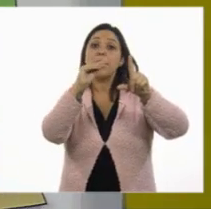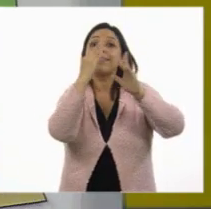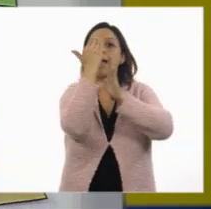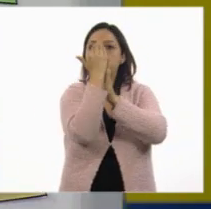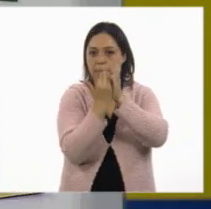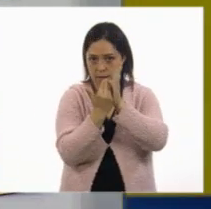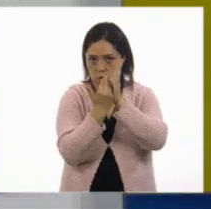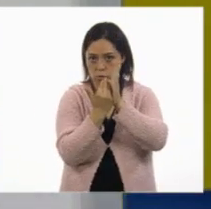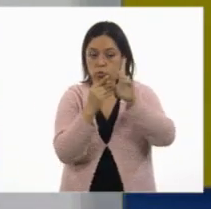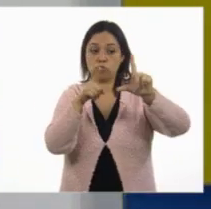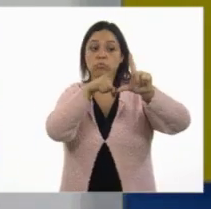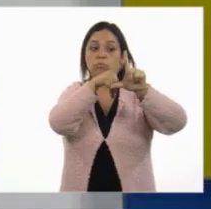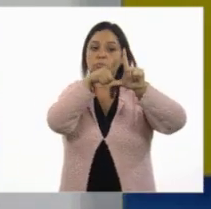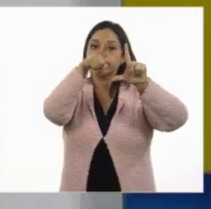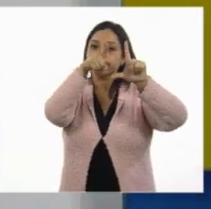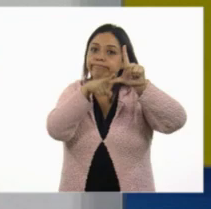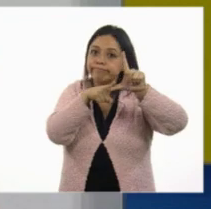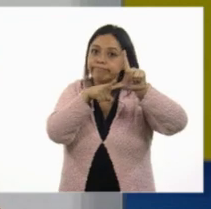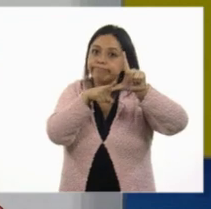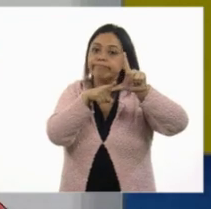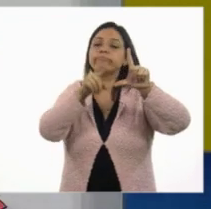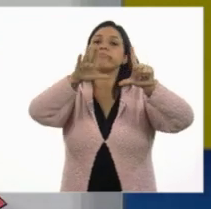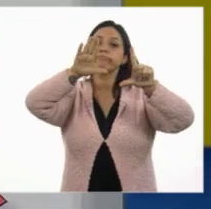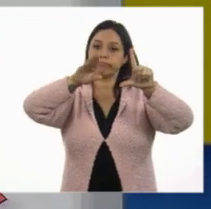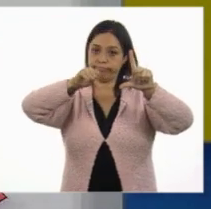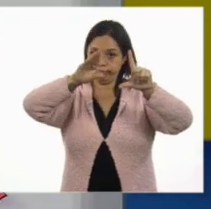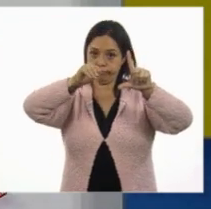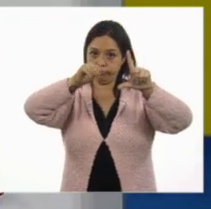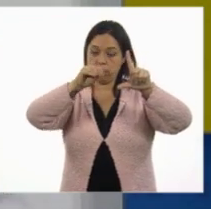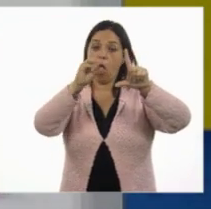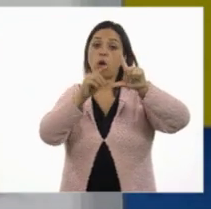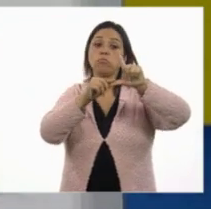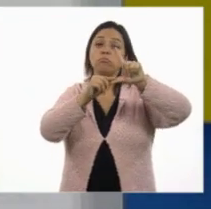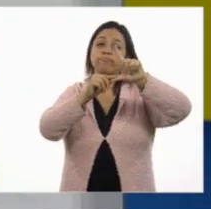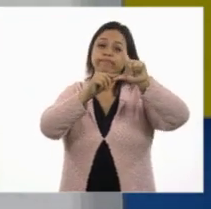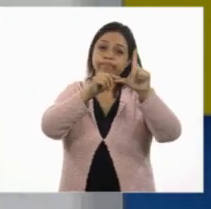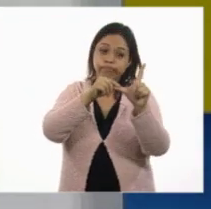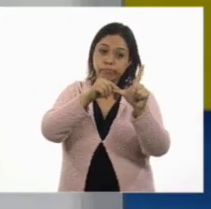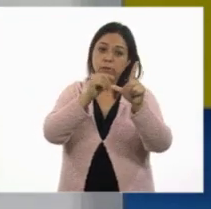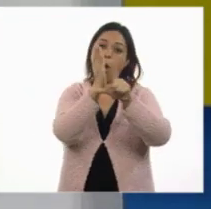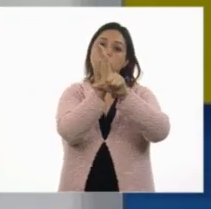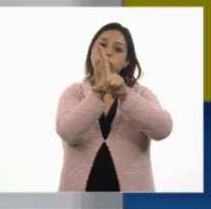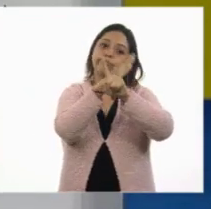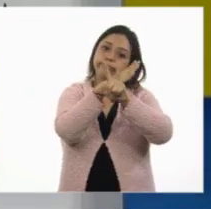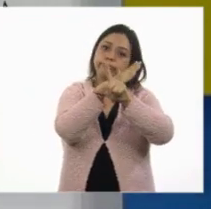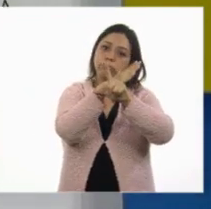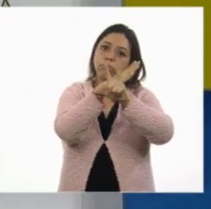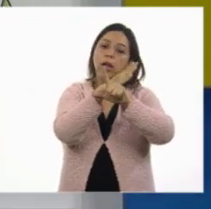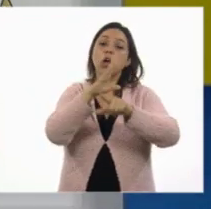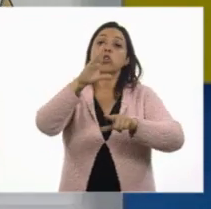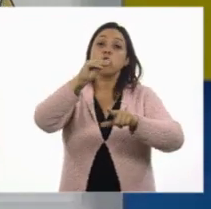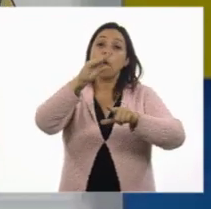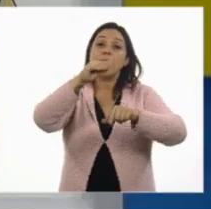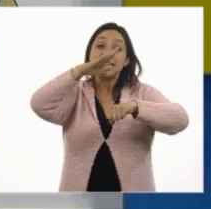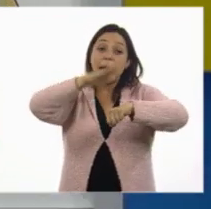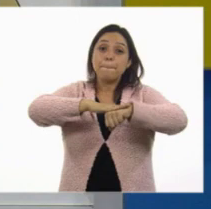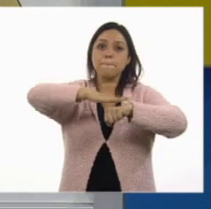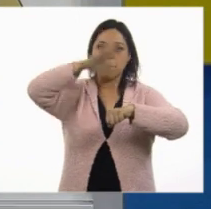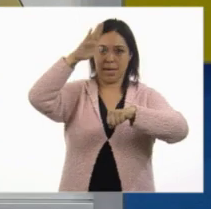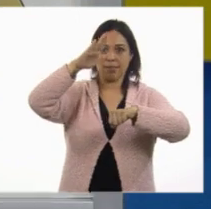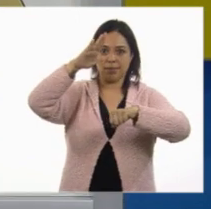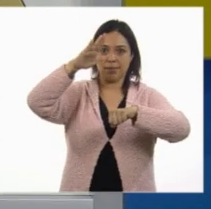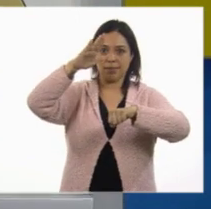grados. Ángulo recto si es igual a 90 grados. Ángulo obtuso si es mayor de 90 grados,